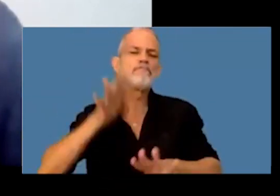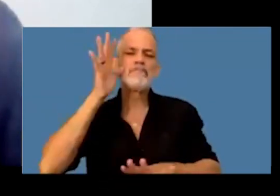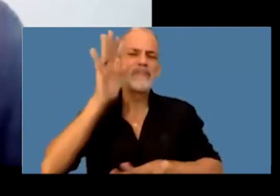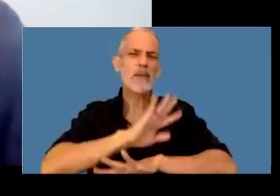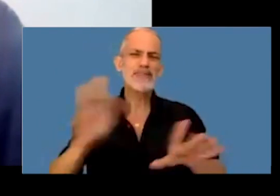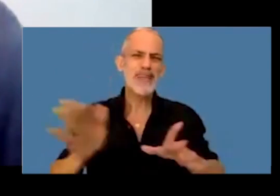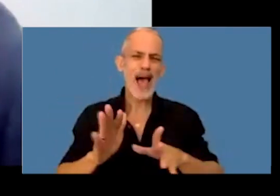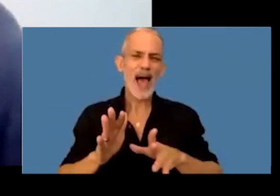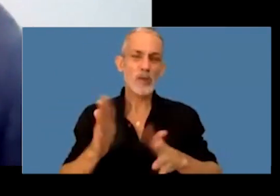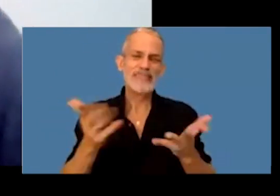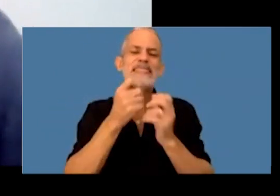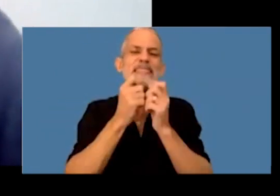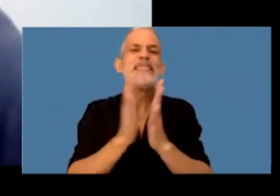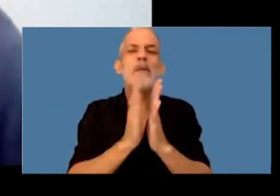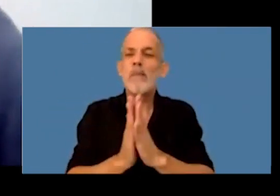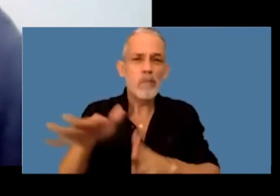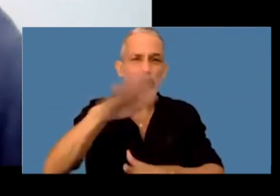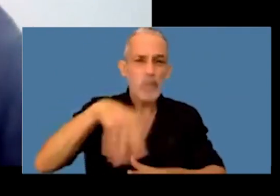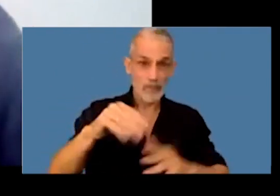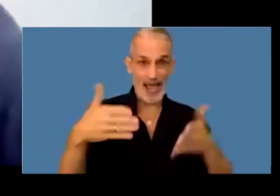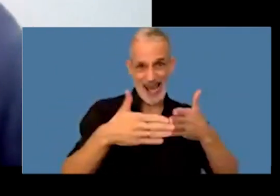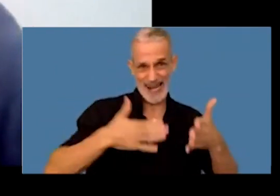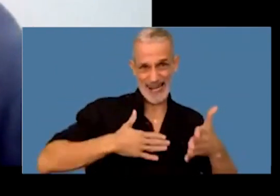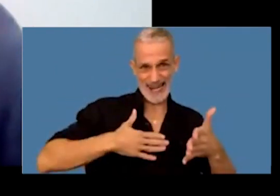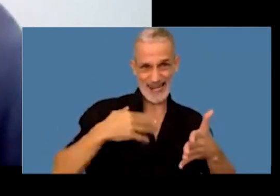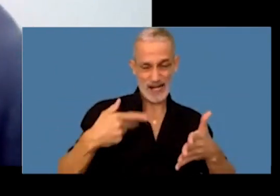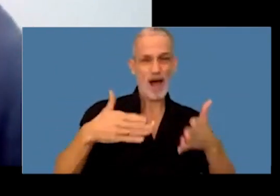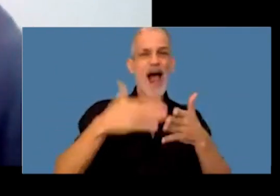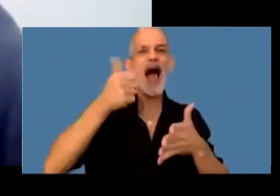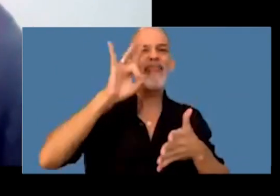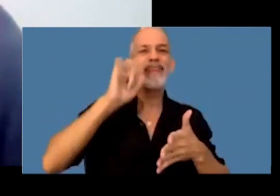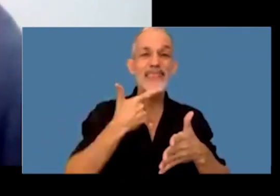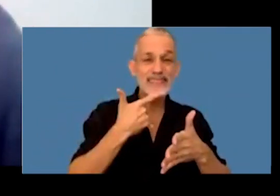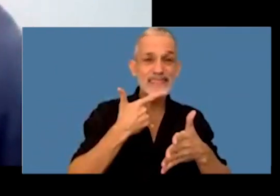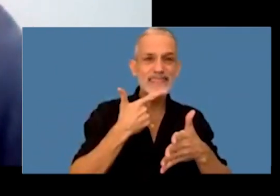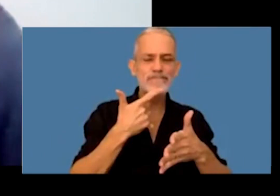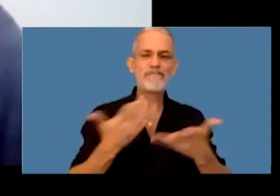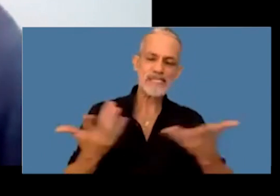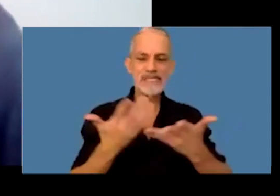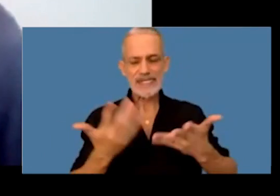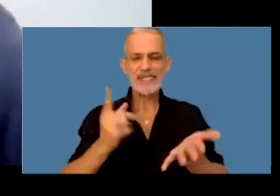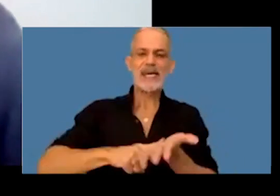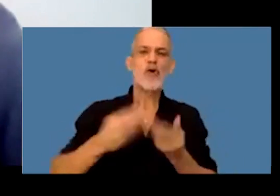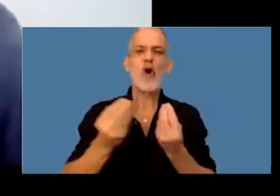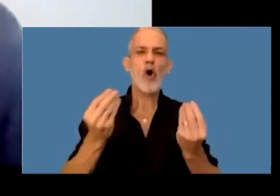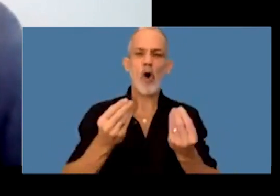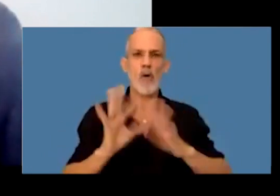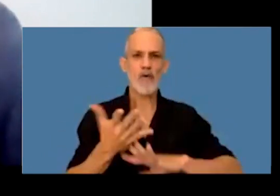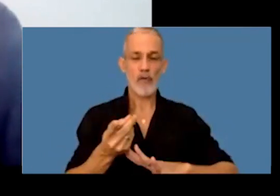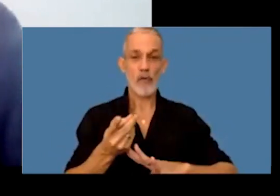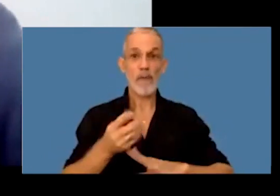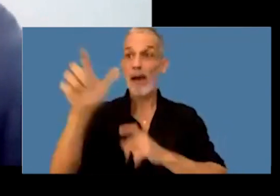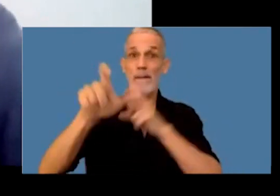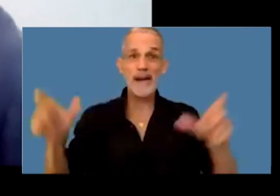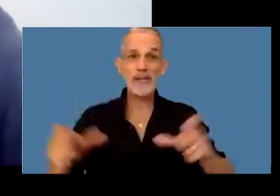por lo cual nosotros también como Agencia Nacional de Discapacidad vamos a tener que tomar alguna que otra resolución para que ninguna persona se quede sin